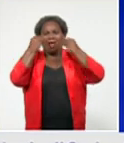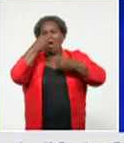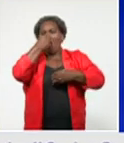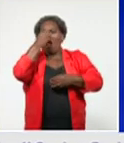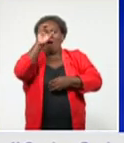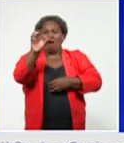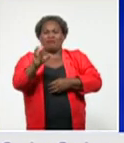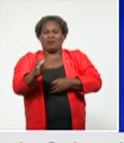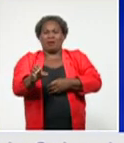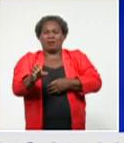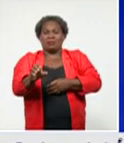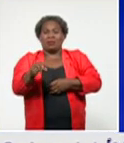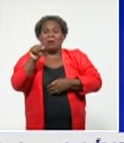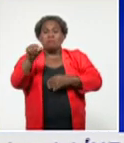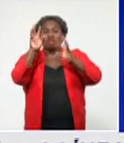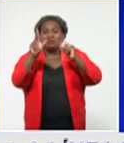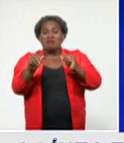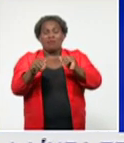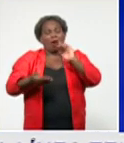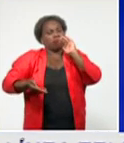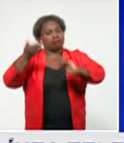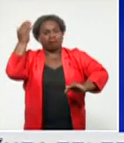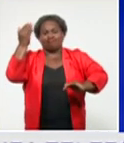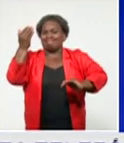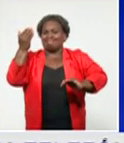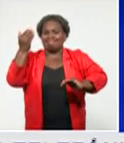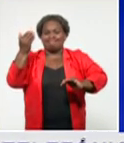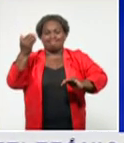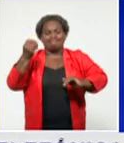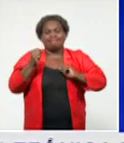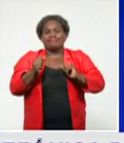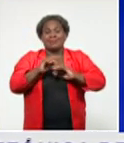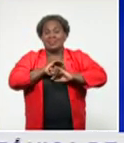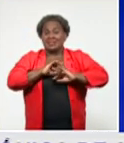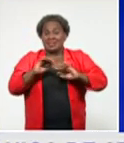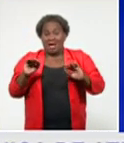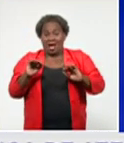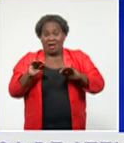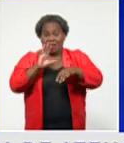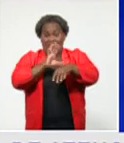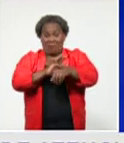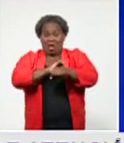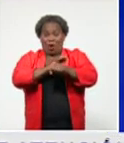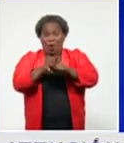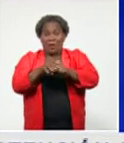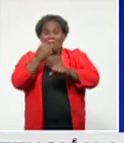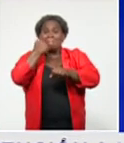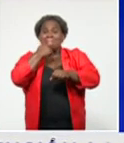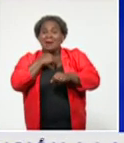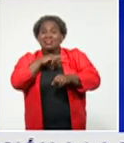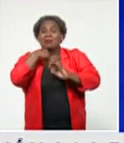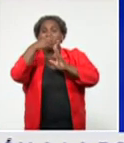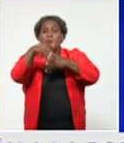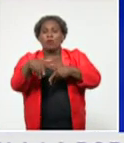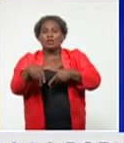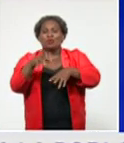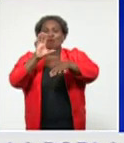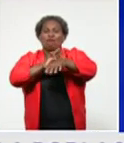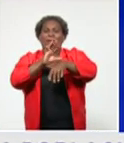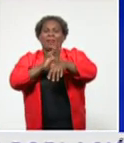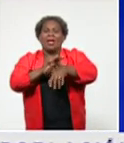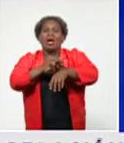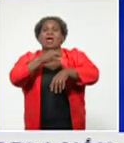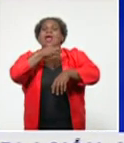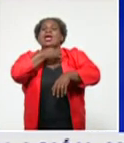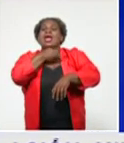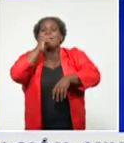dato estremecedor. El COVID-19 ya suma más muertos que el ébola en esta región africana. Ya